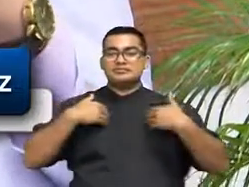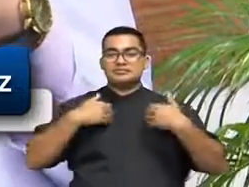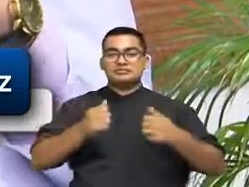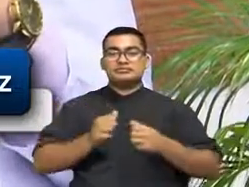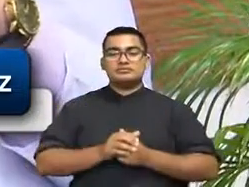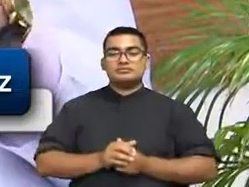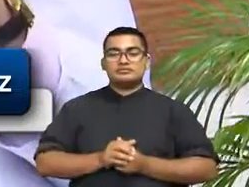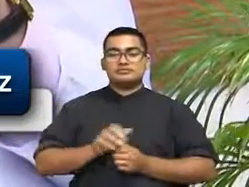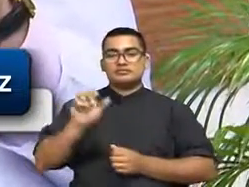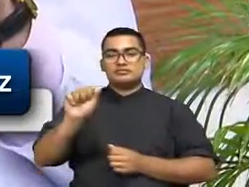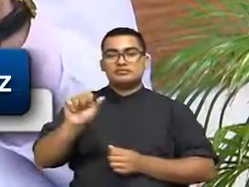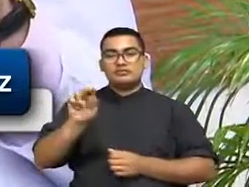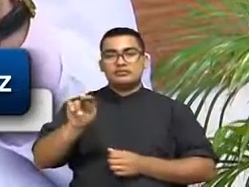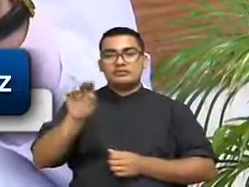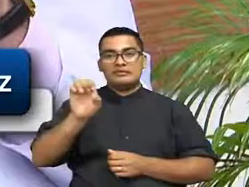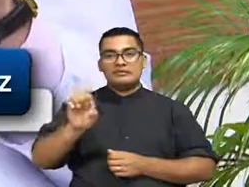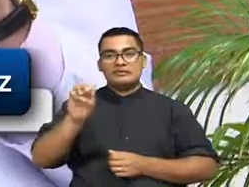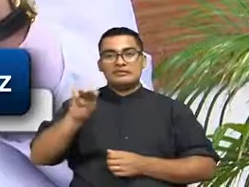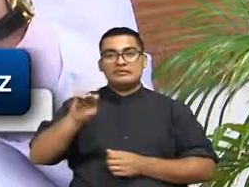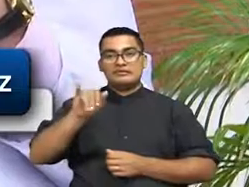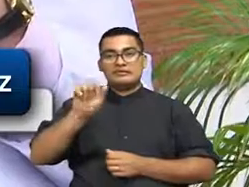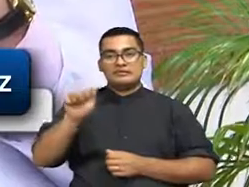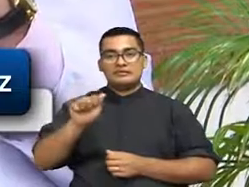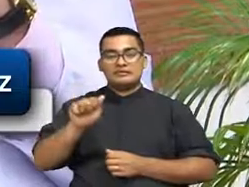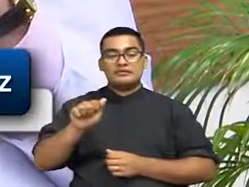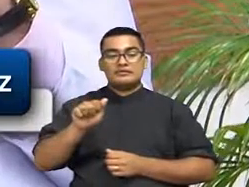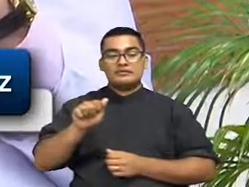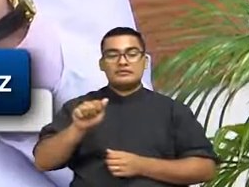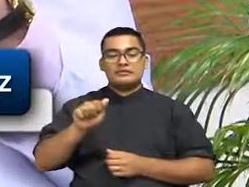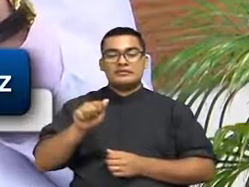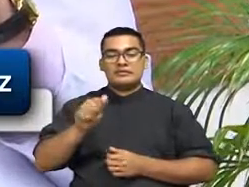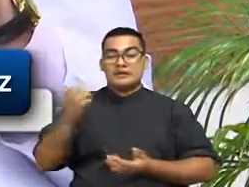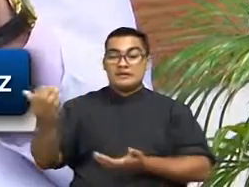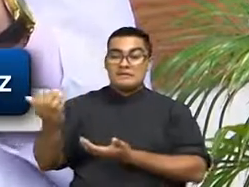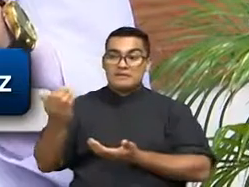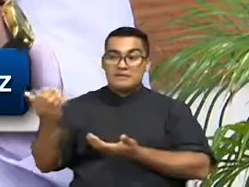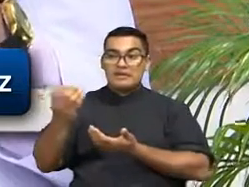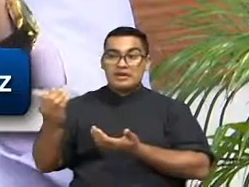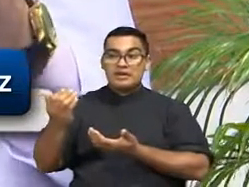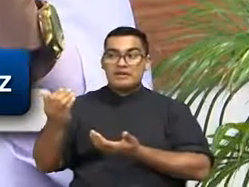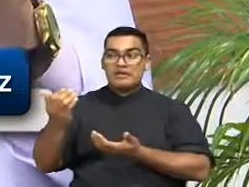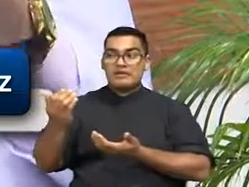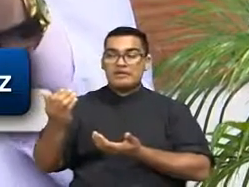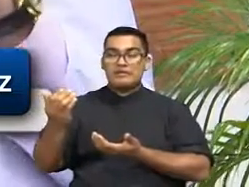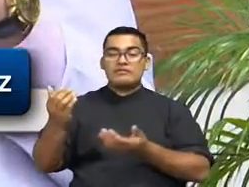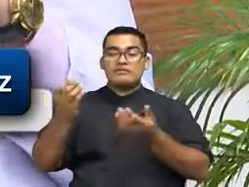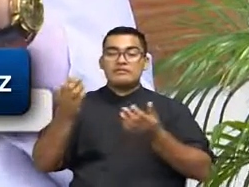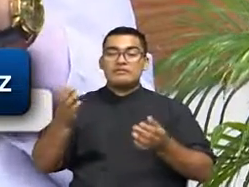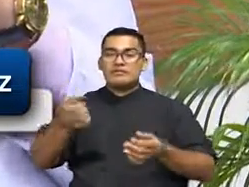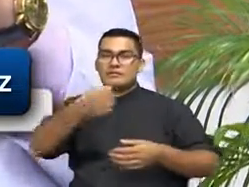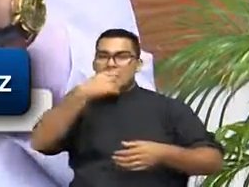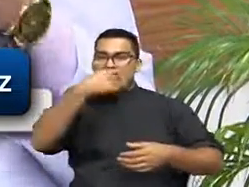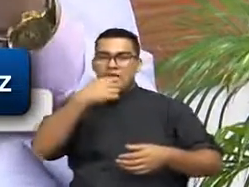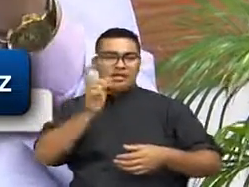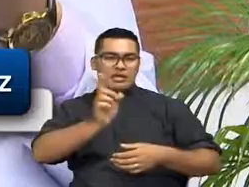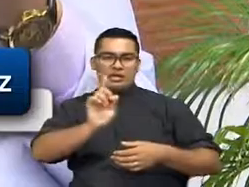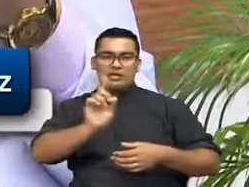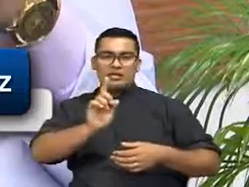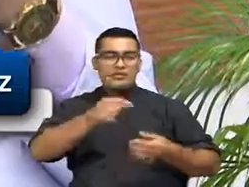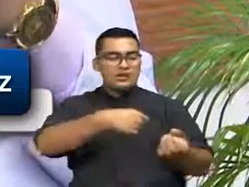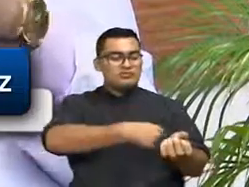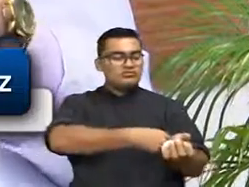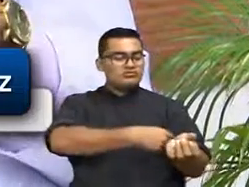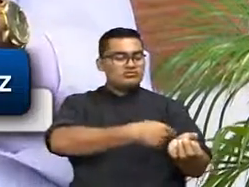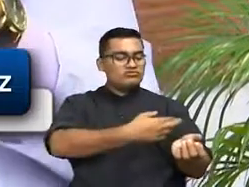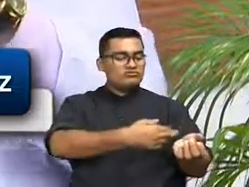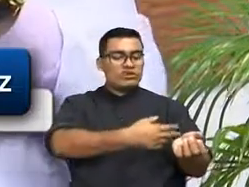La anemia generalmente, el tratamiento de estos recién nacidos hay que estratificarlo. Nosotros podemos